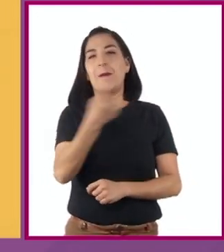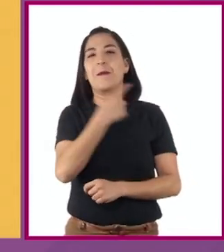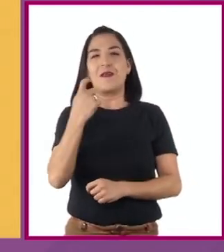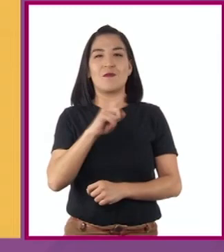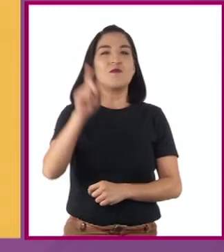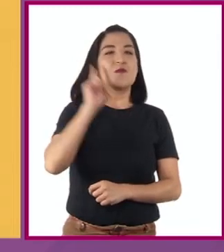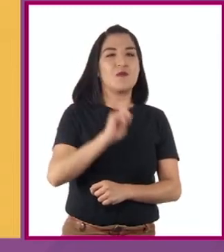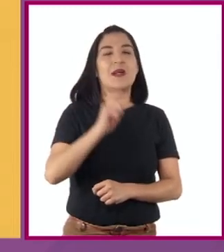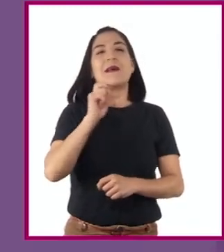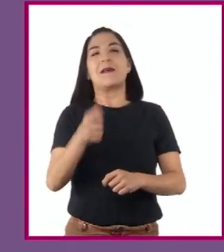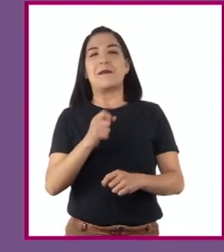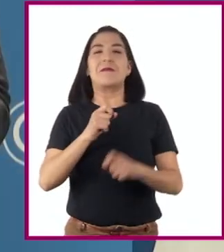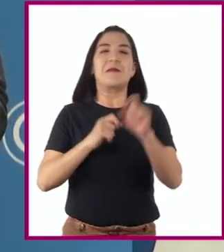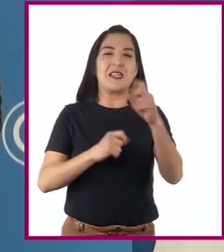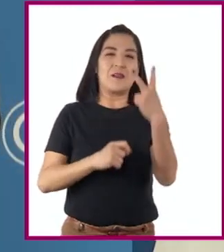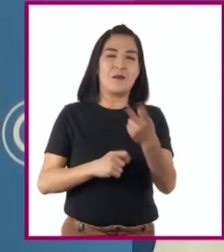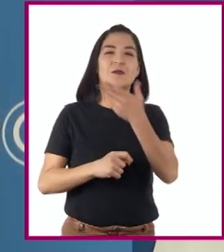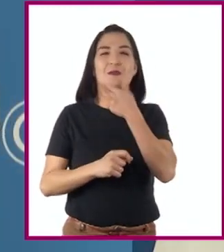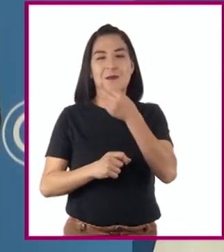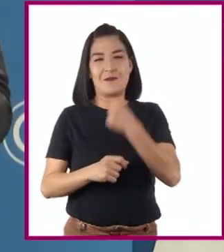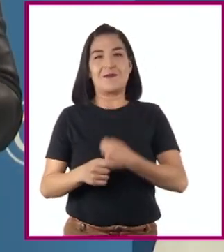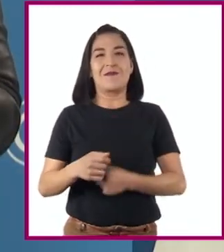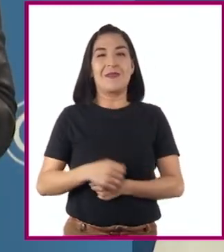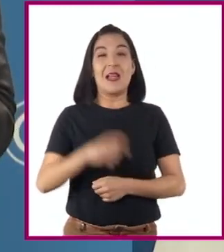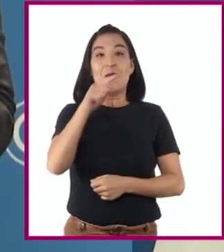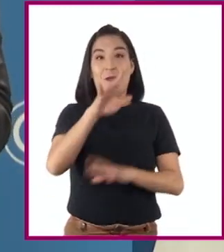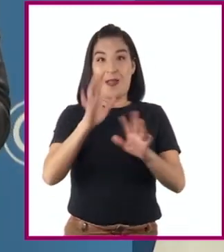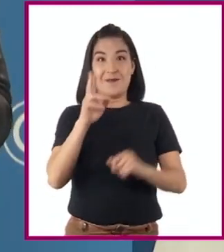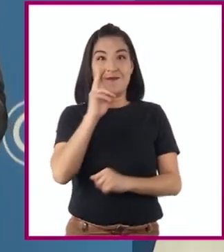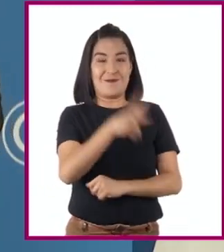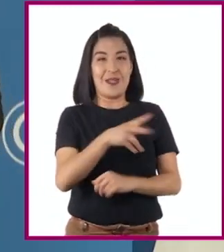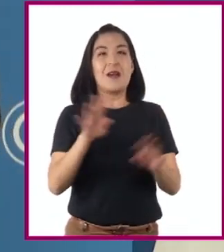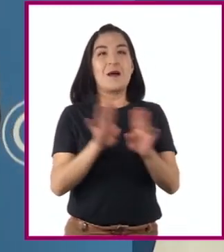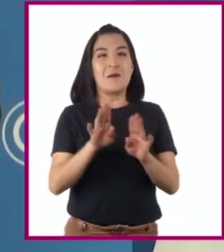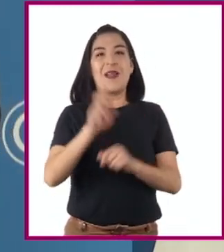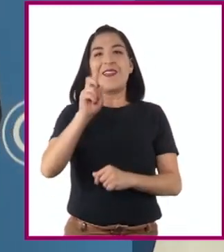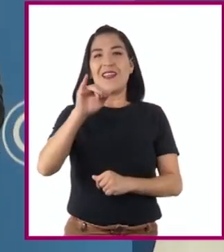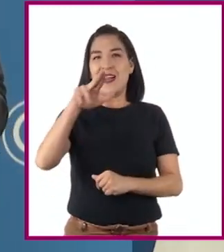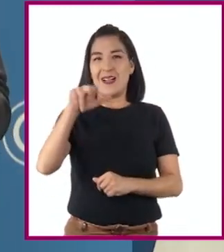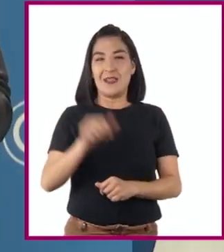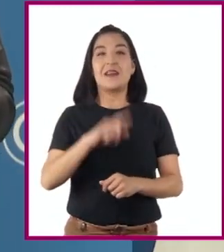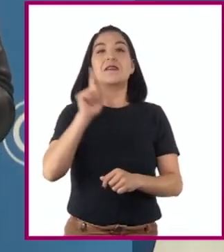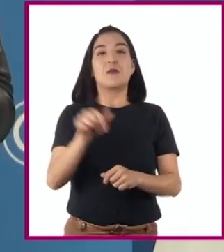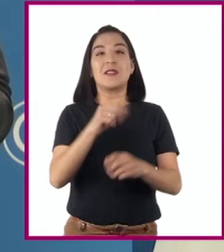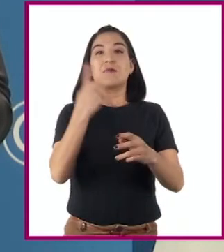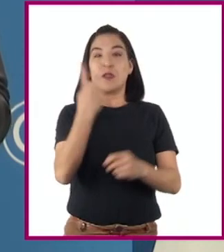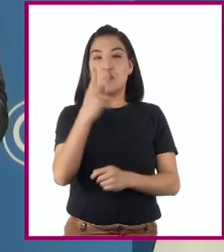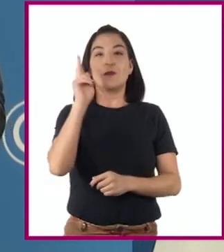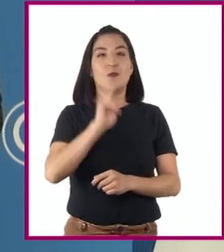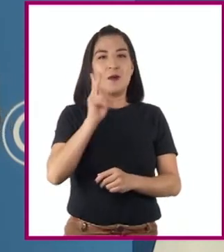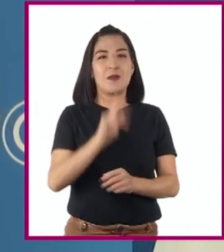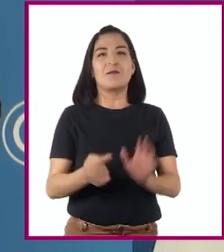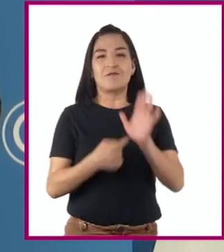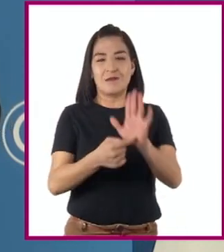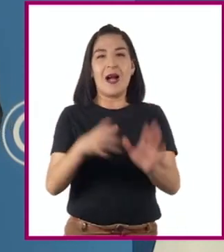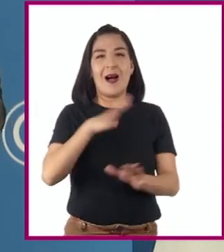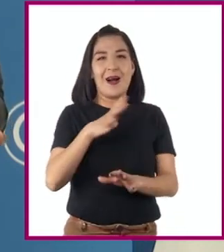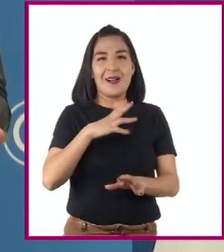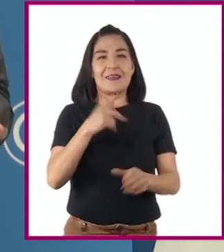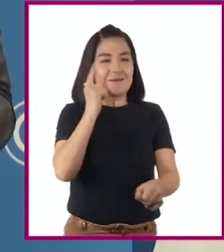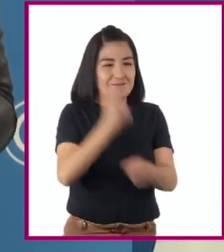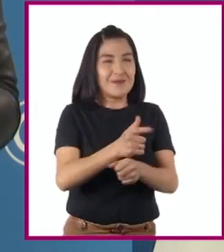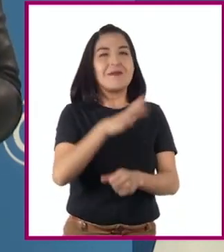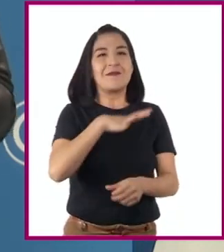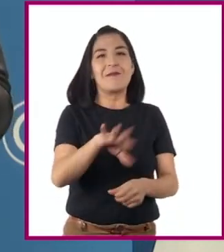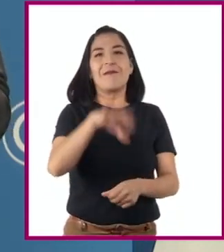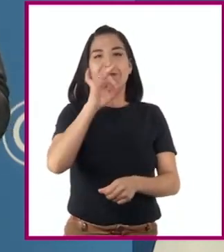y 22 de caballero. ¿Ya vieron cómo Diana, después de dos pruebas, encontró una solución en su tercera